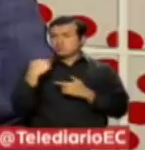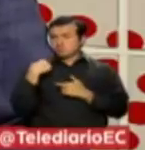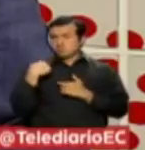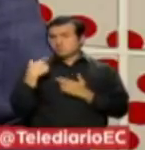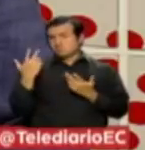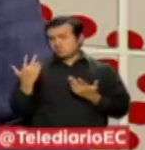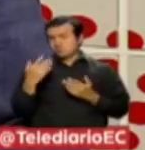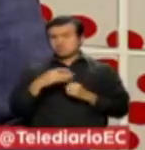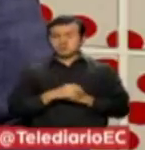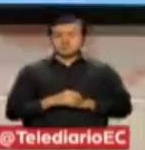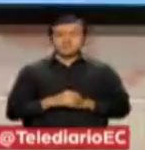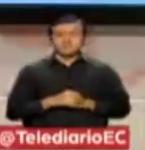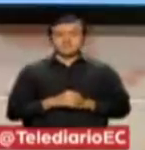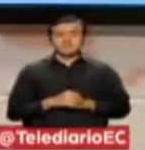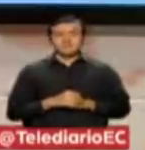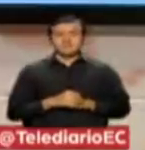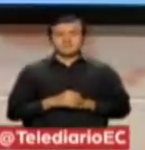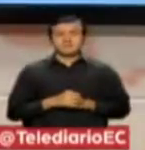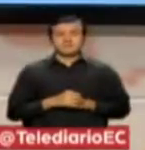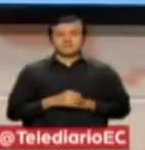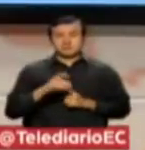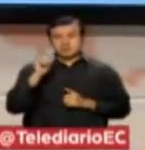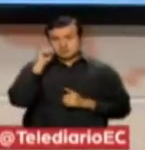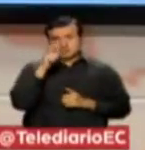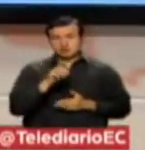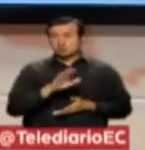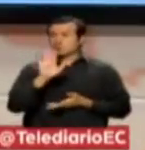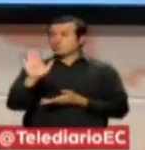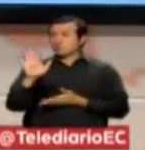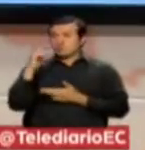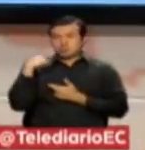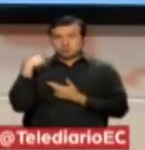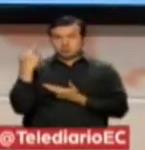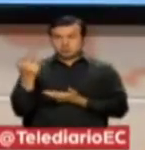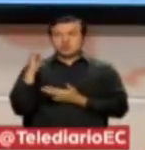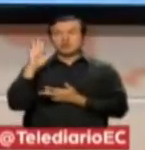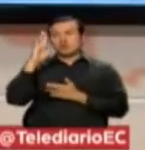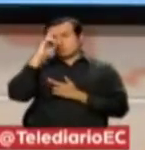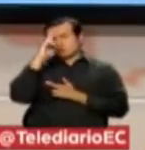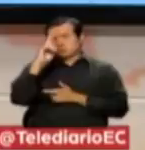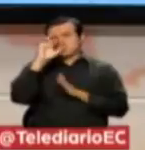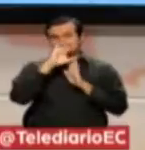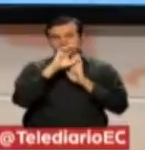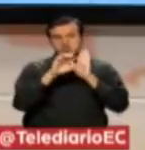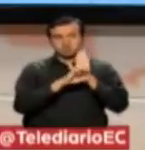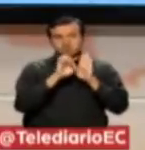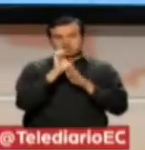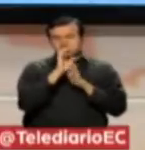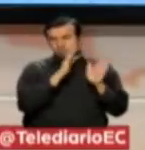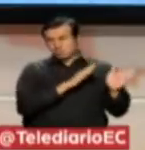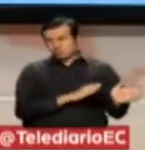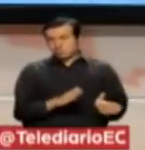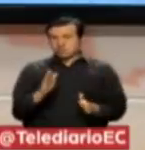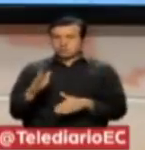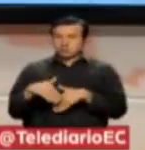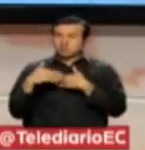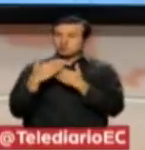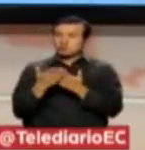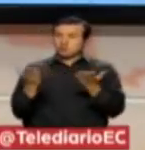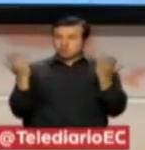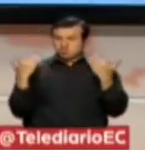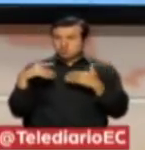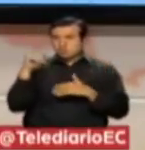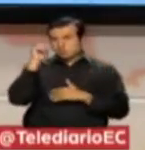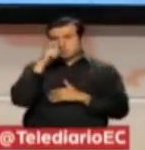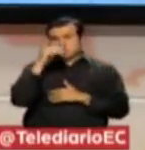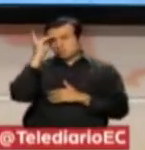responsabilidad del Ejecutivo. No le lanzo el balón a la Fiscalía, Eduardo. Respeto cómo funciona la Constitución de la República. La Fiscalía es la que tiene que